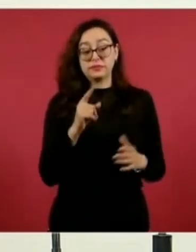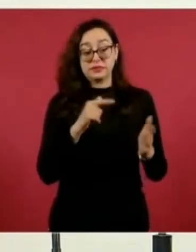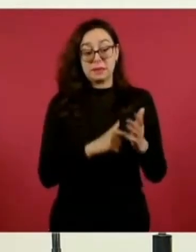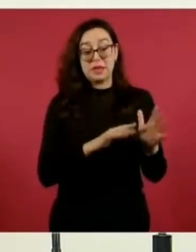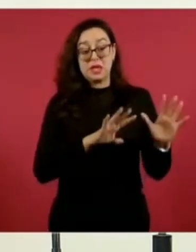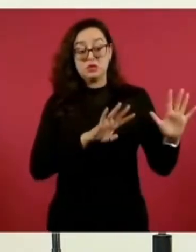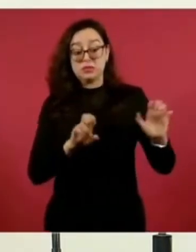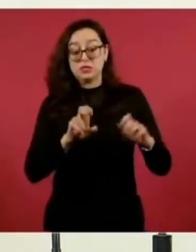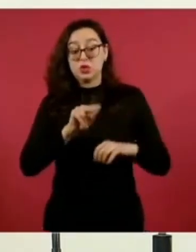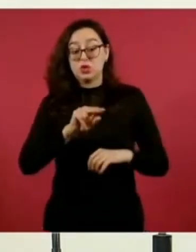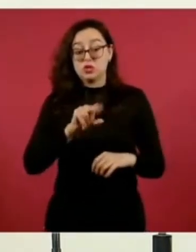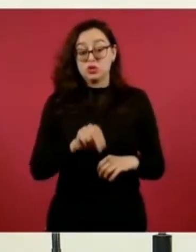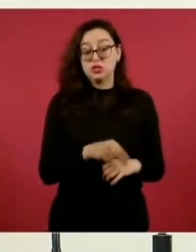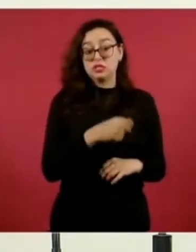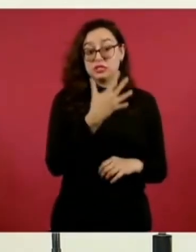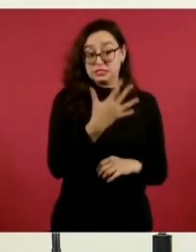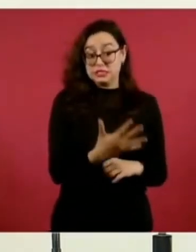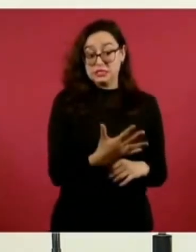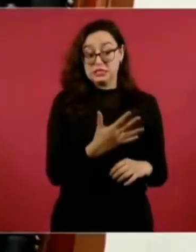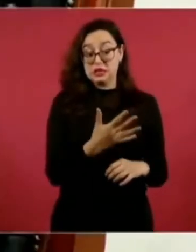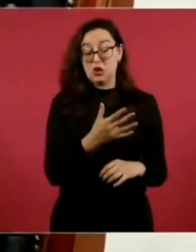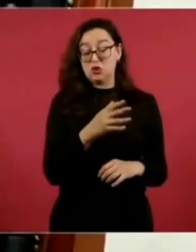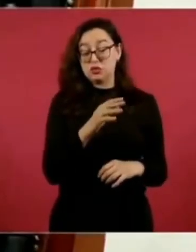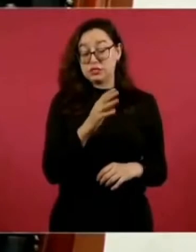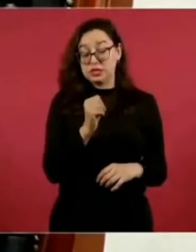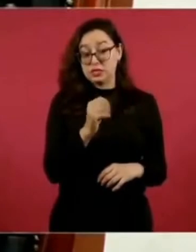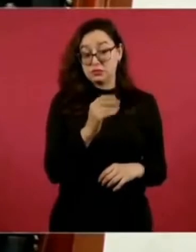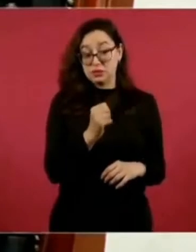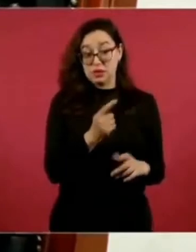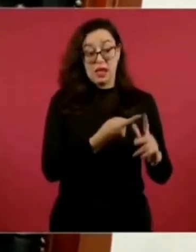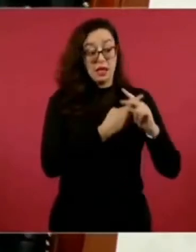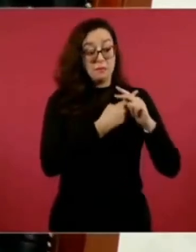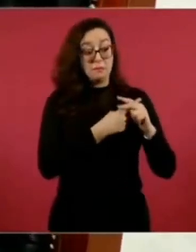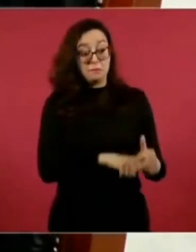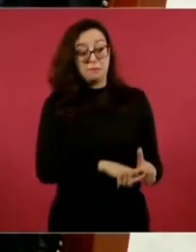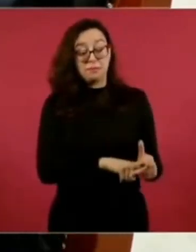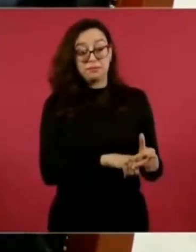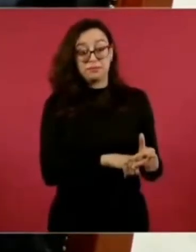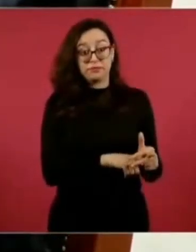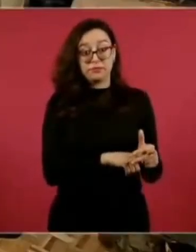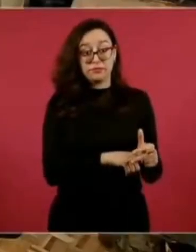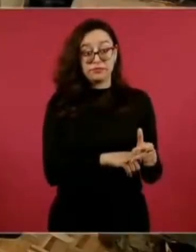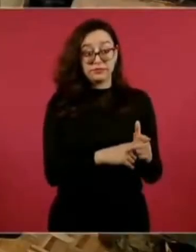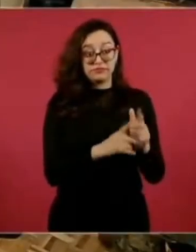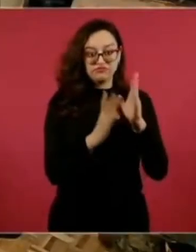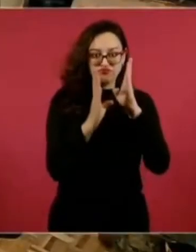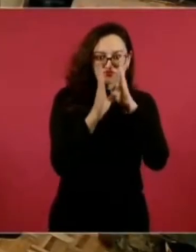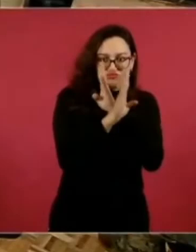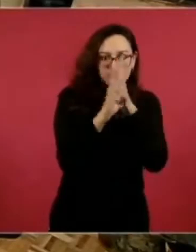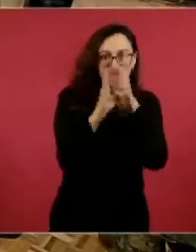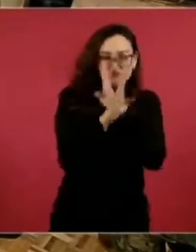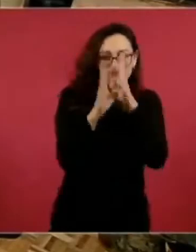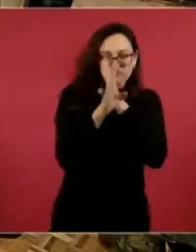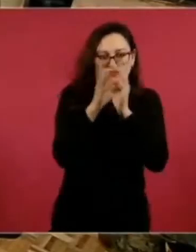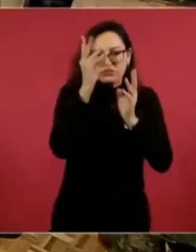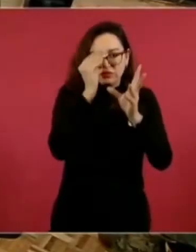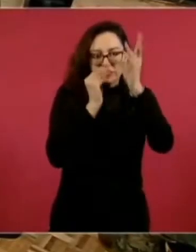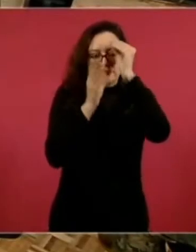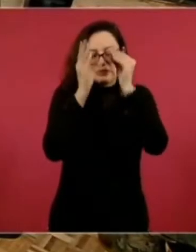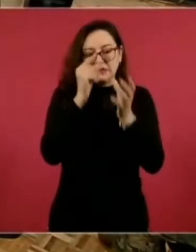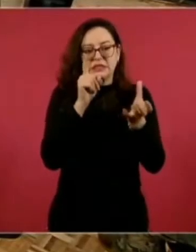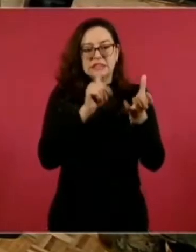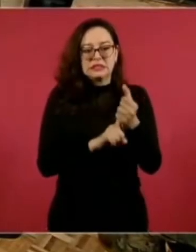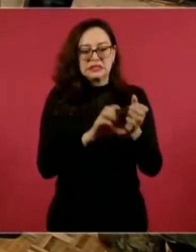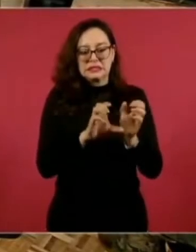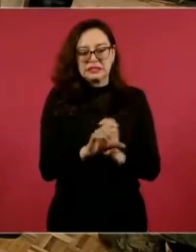él comienza en 1989, se forma en el CISEN, en